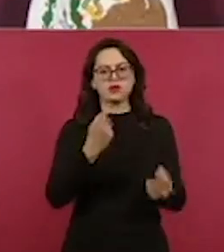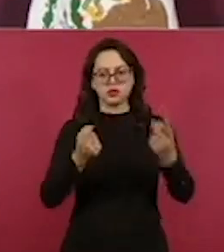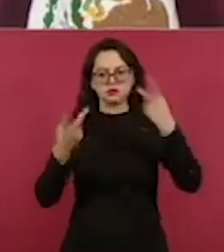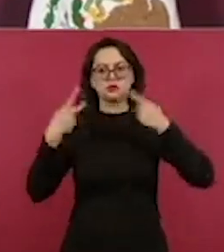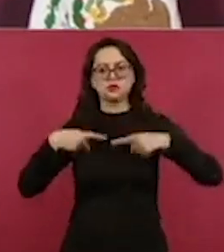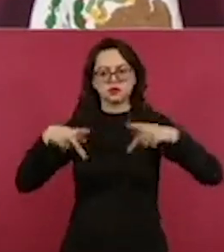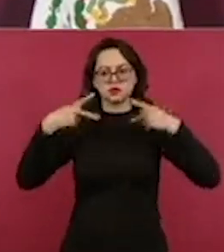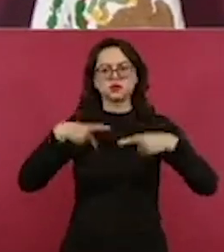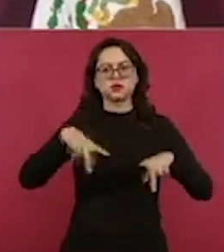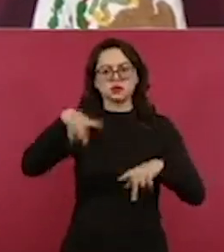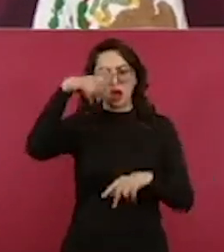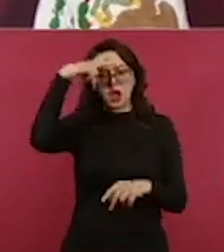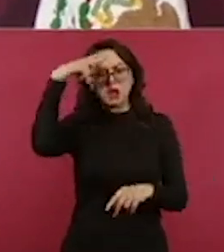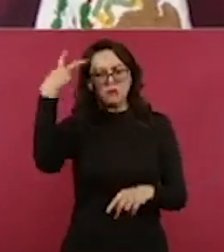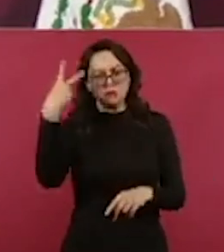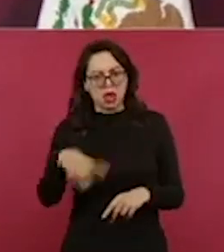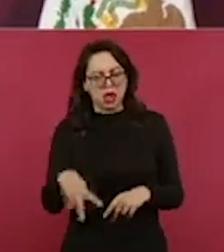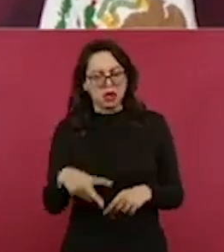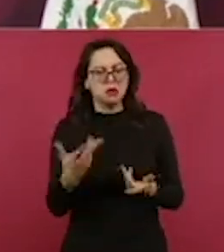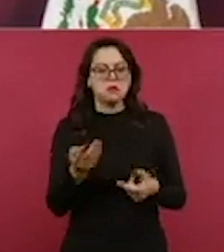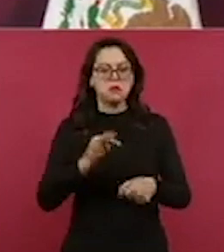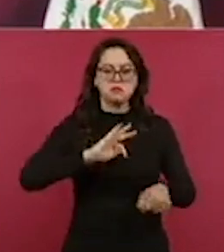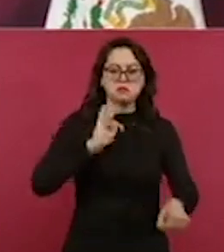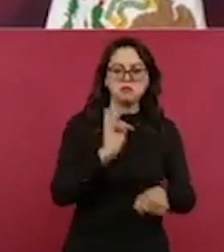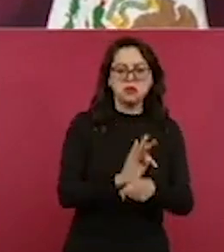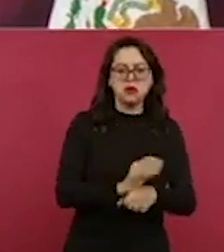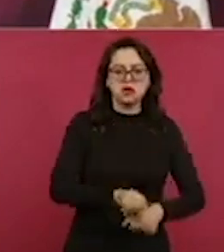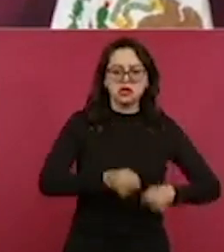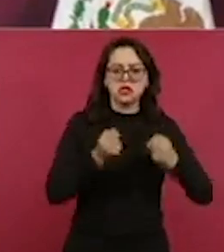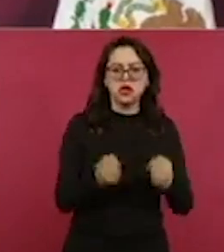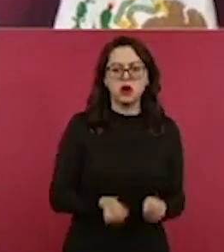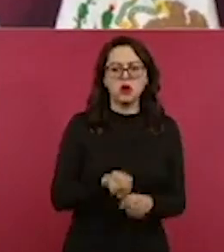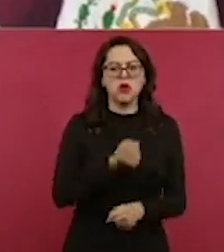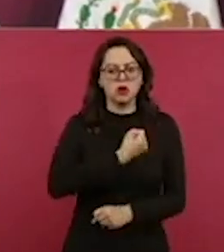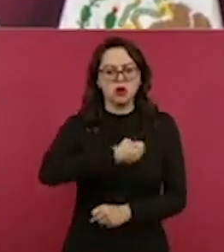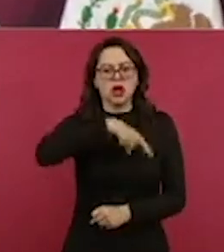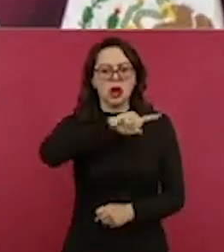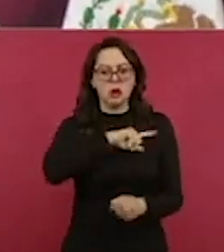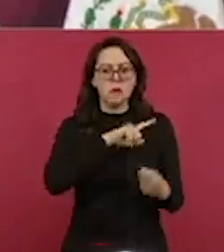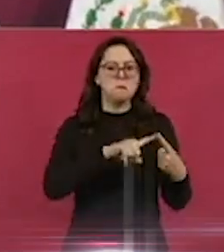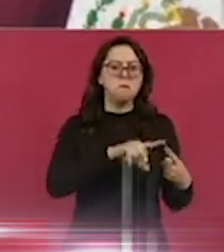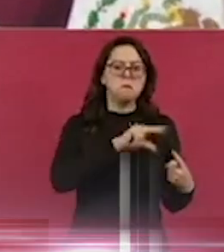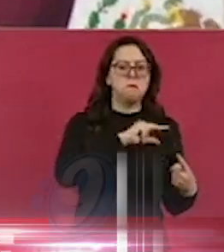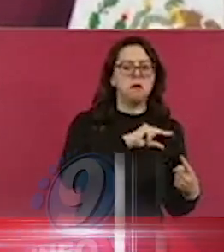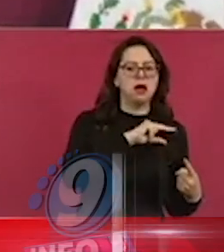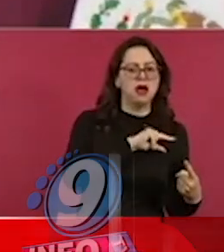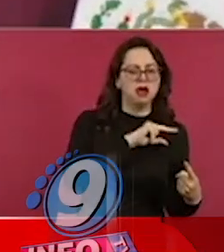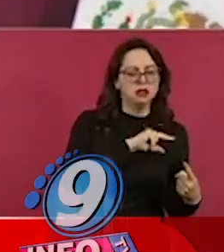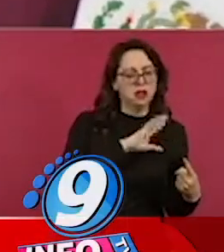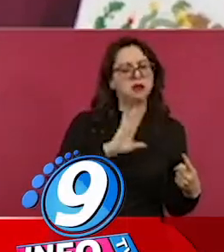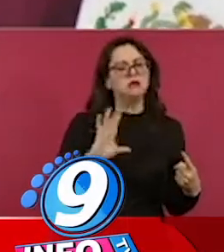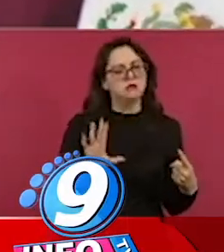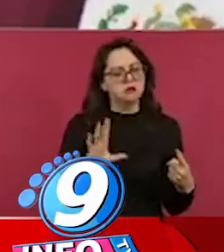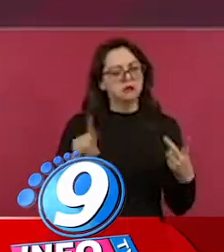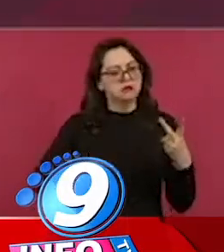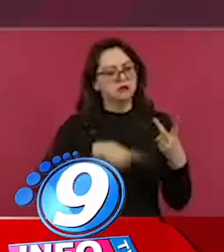médico ya sea privado o son